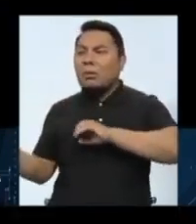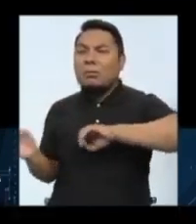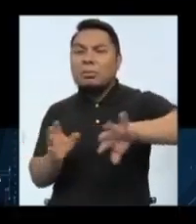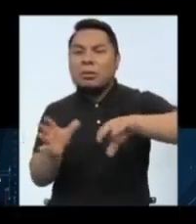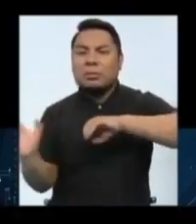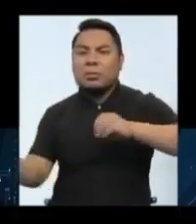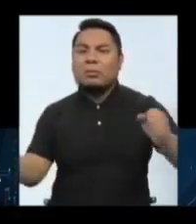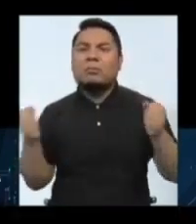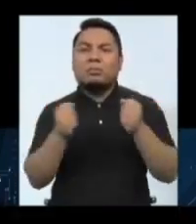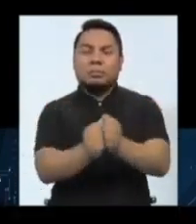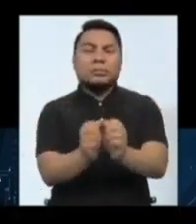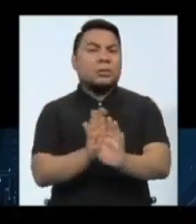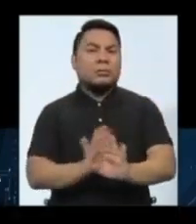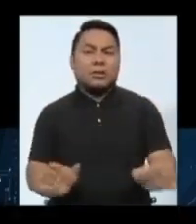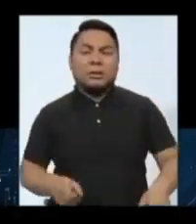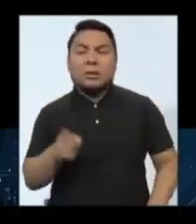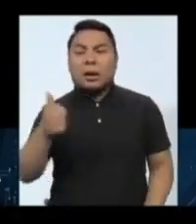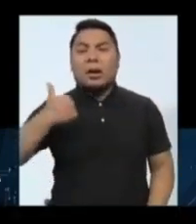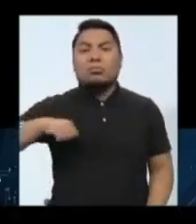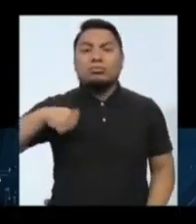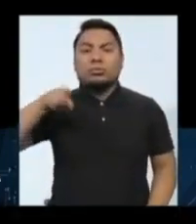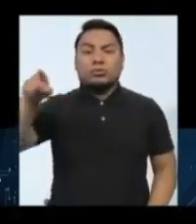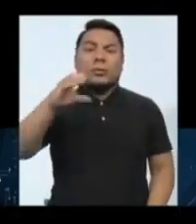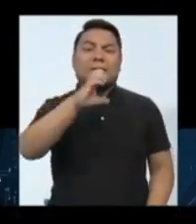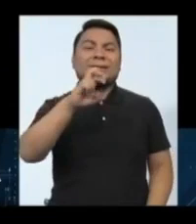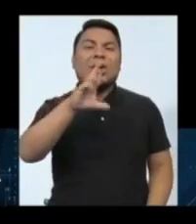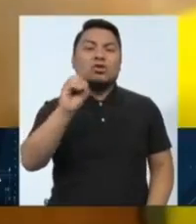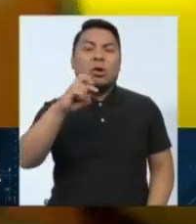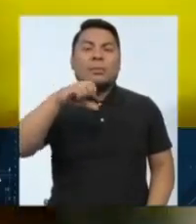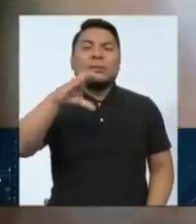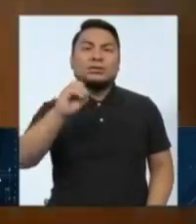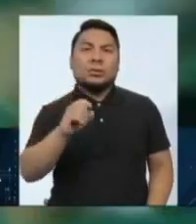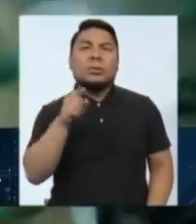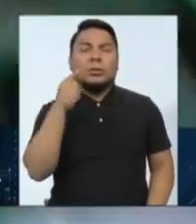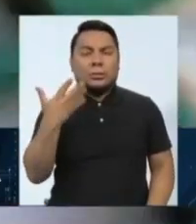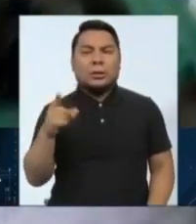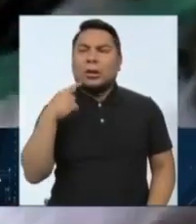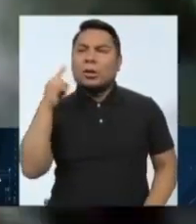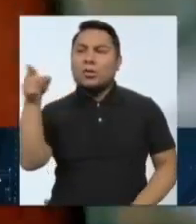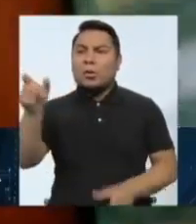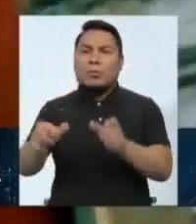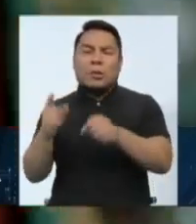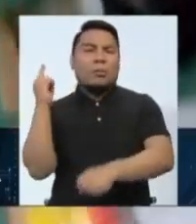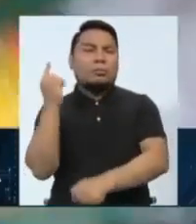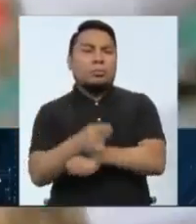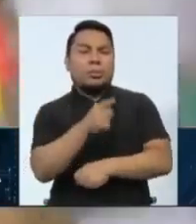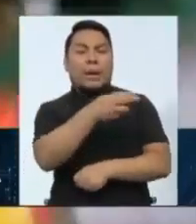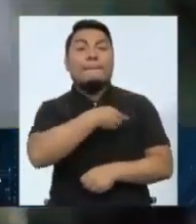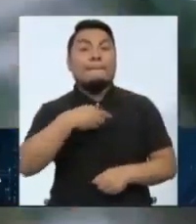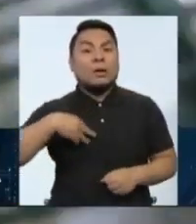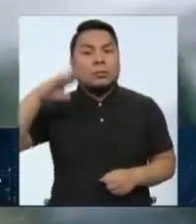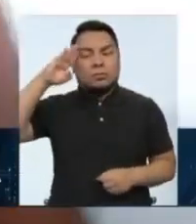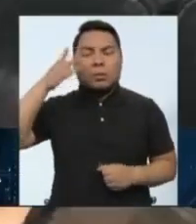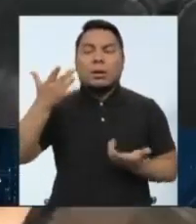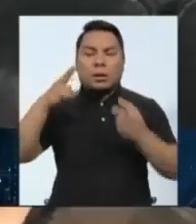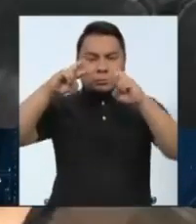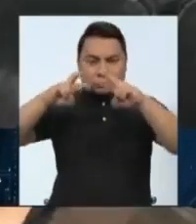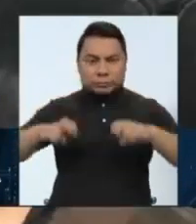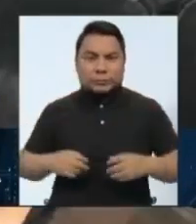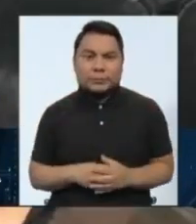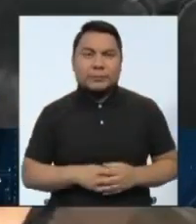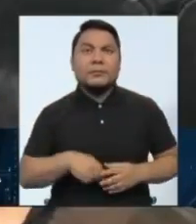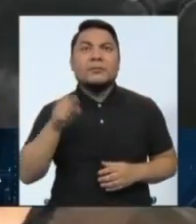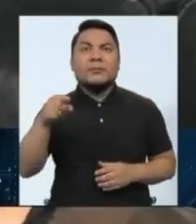de maltrato por parte de la Municipalidad de Cerro de Pasco ya se encuentra en el Ministerio Público y está en investigación. Con